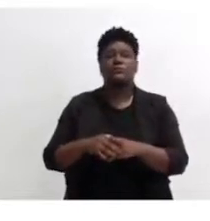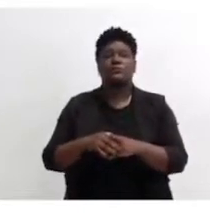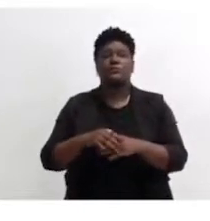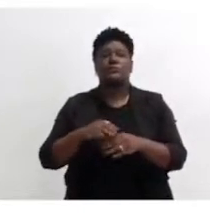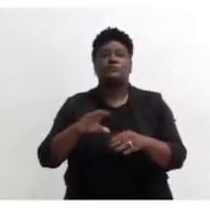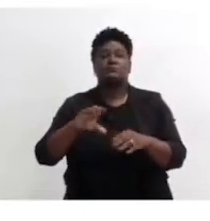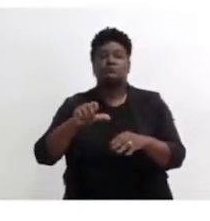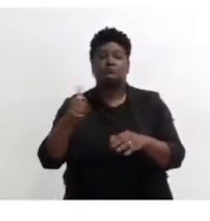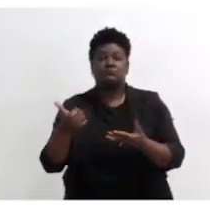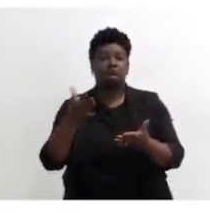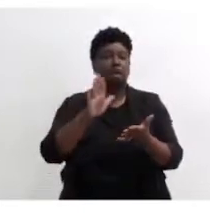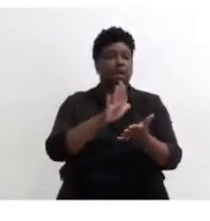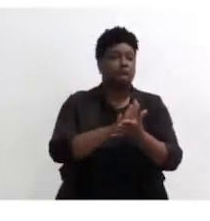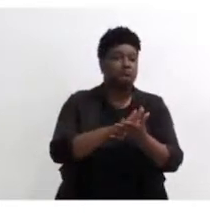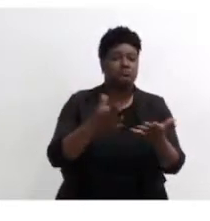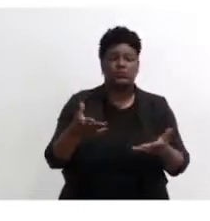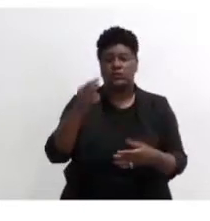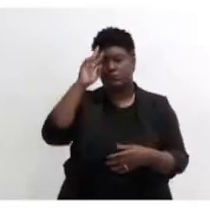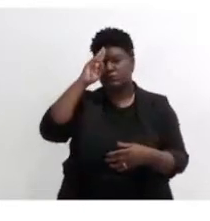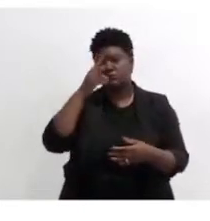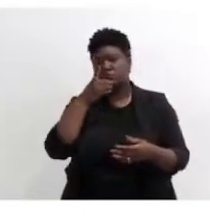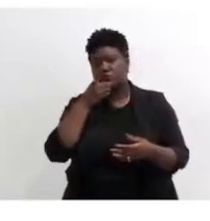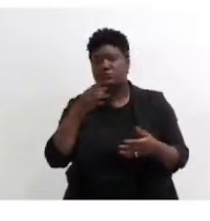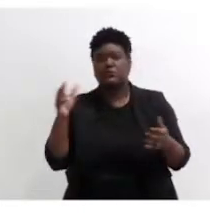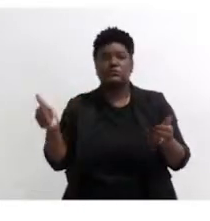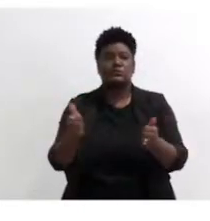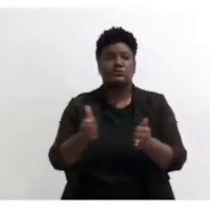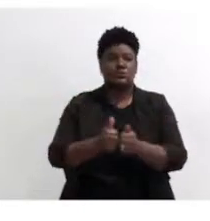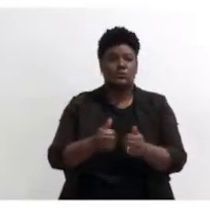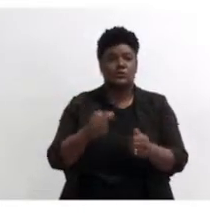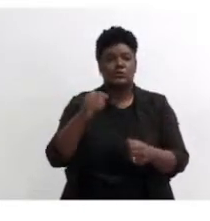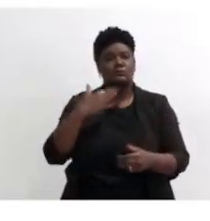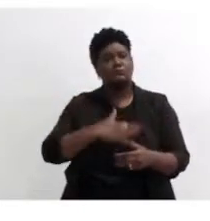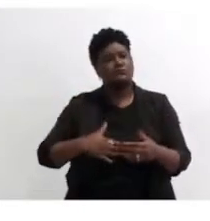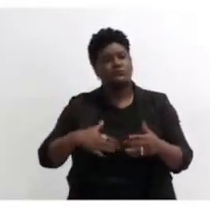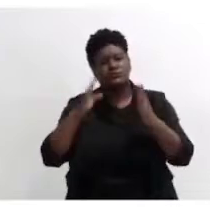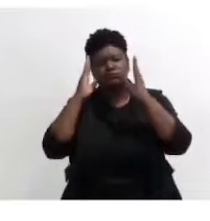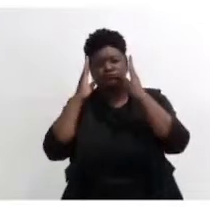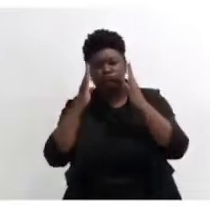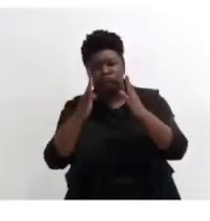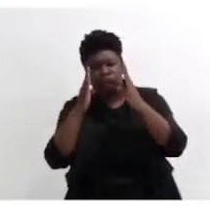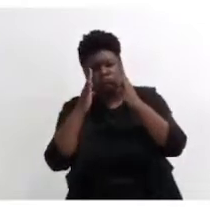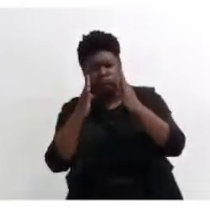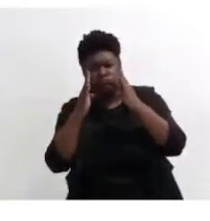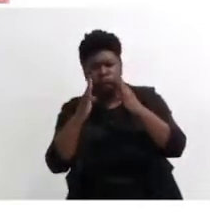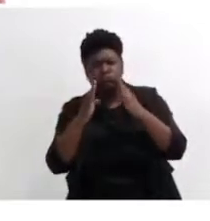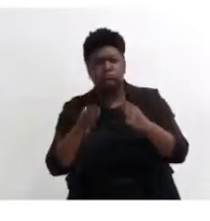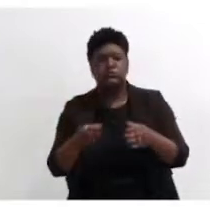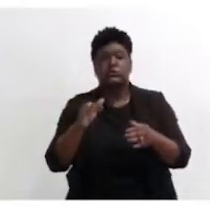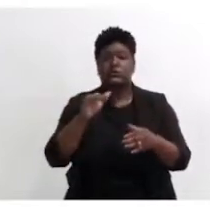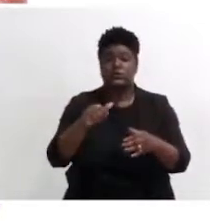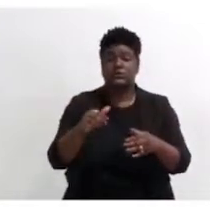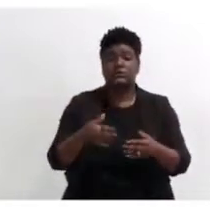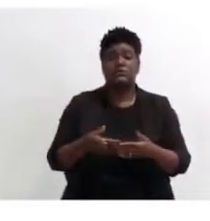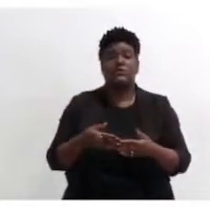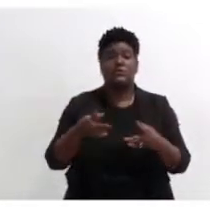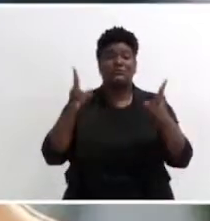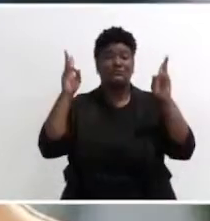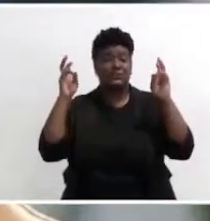centros de formación de la República Dominicana, también los invito a poner atención, porque aquí hay un nicho muy interesante, muy grande,